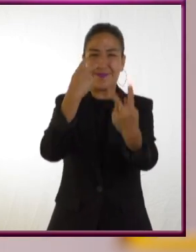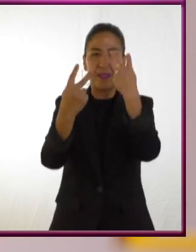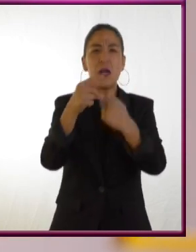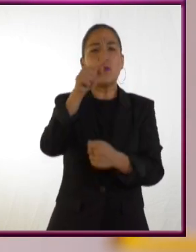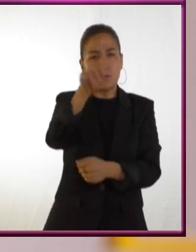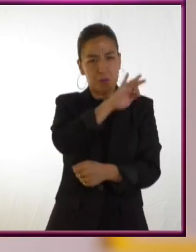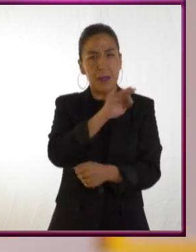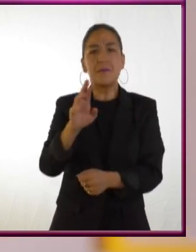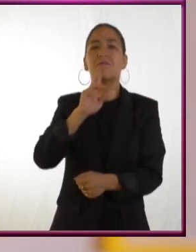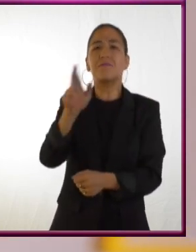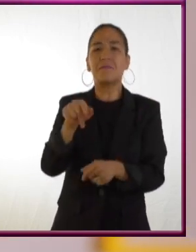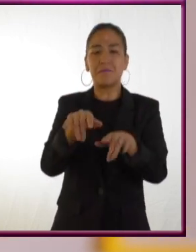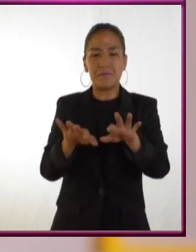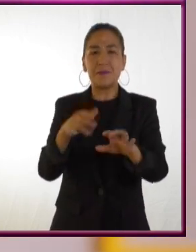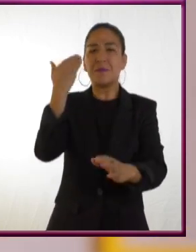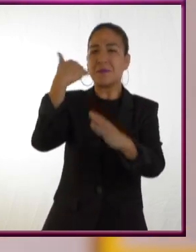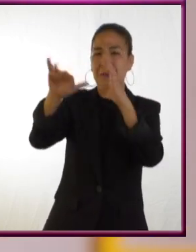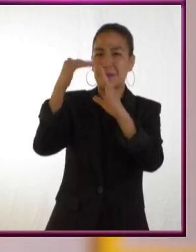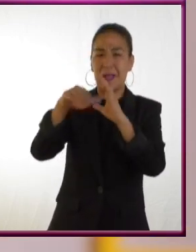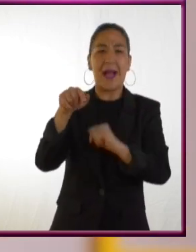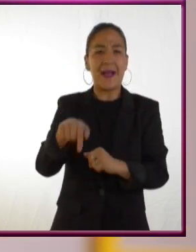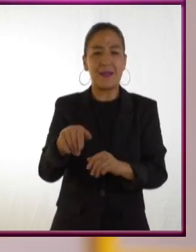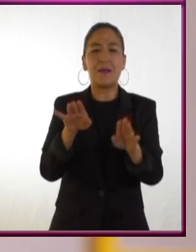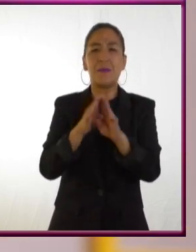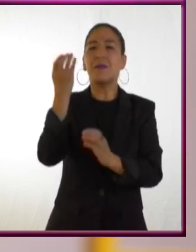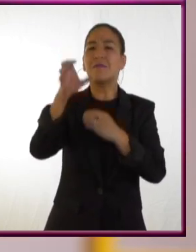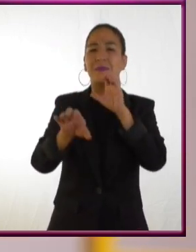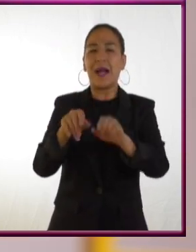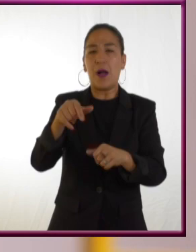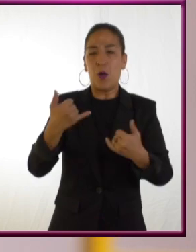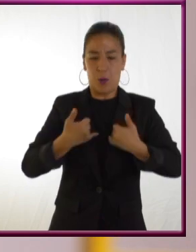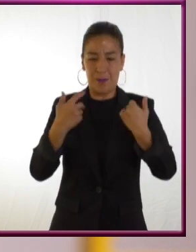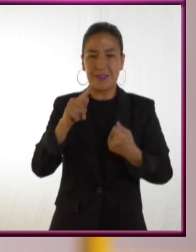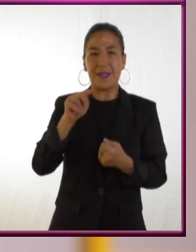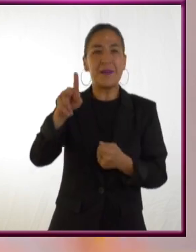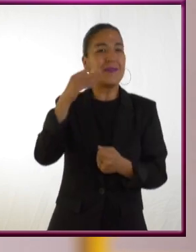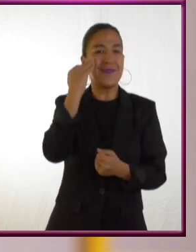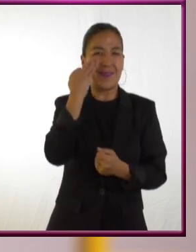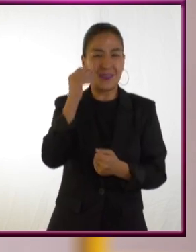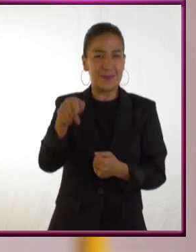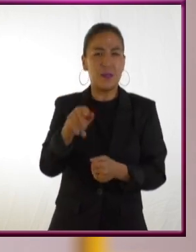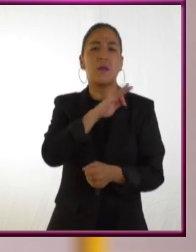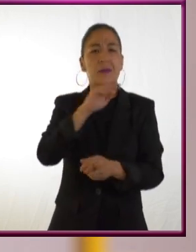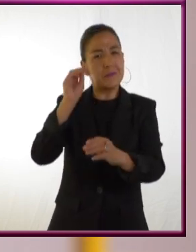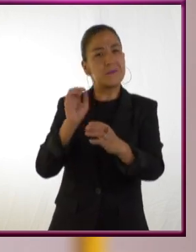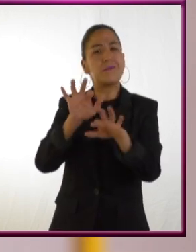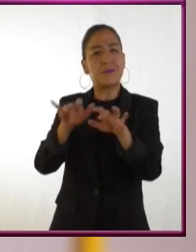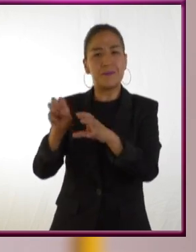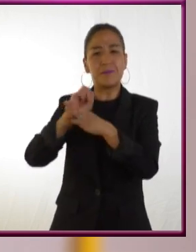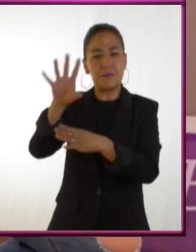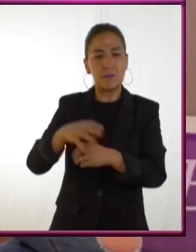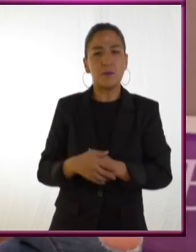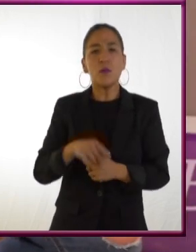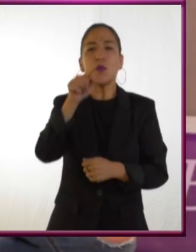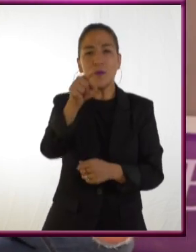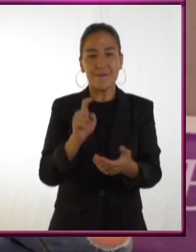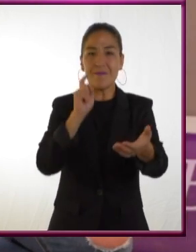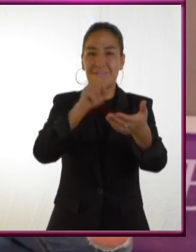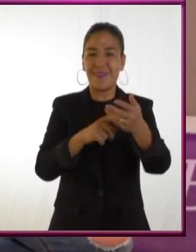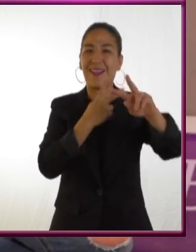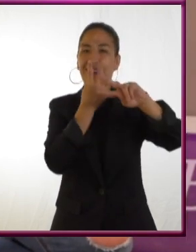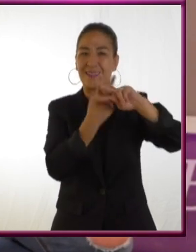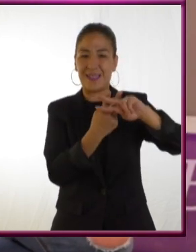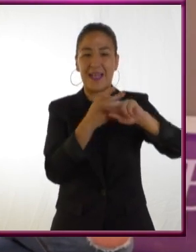ya saben que pueden subir sus respuestas a las redes sociales de Jóvenes en TV, un espacio de reflexión y construcción de conocimiento. Etiqueten